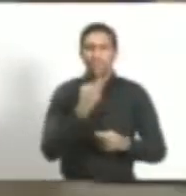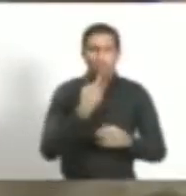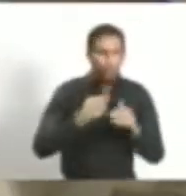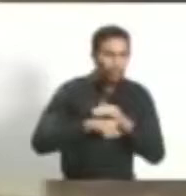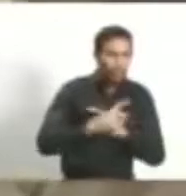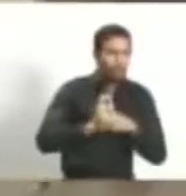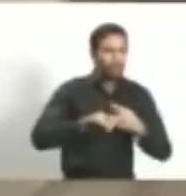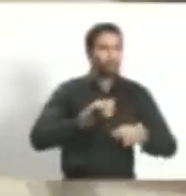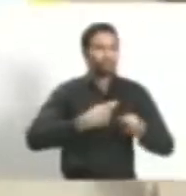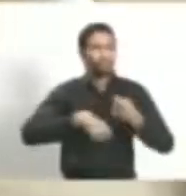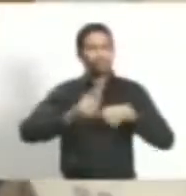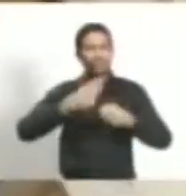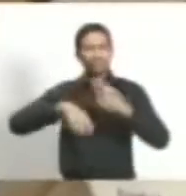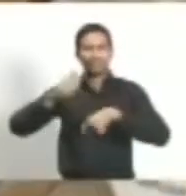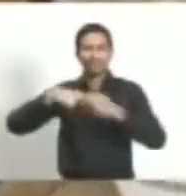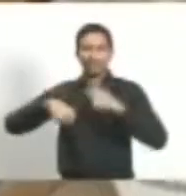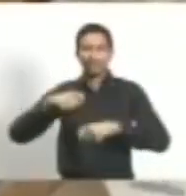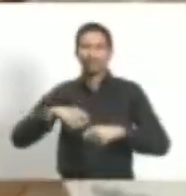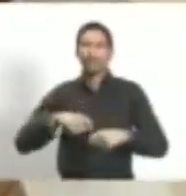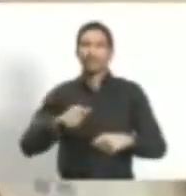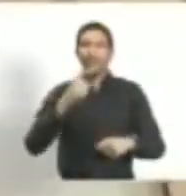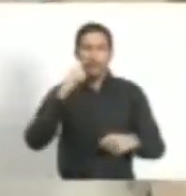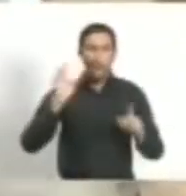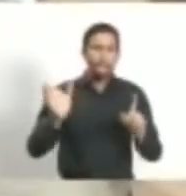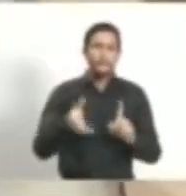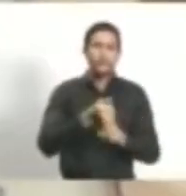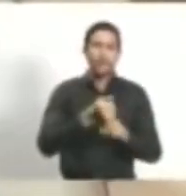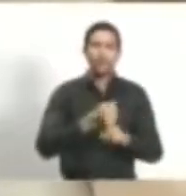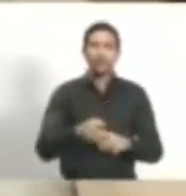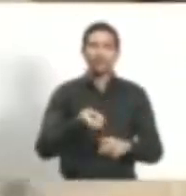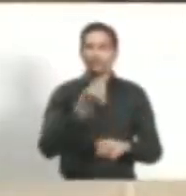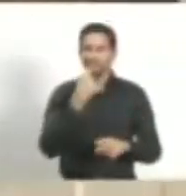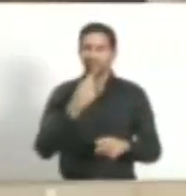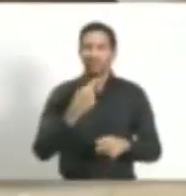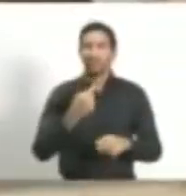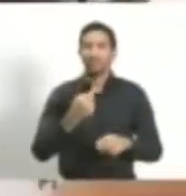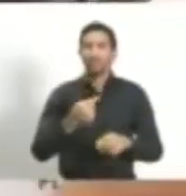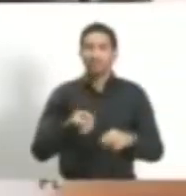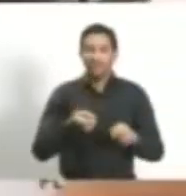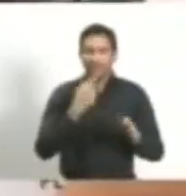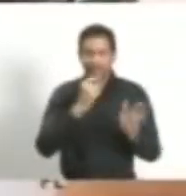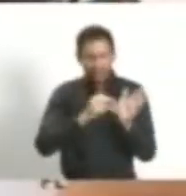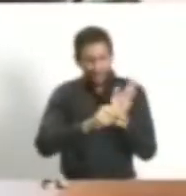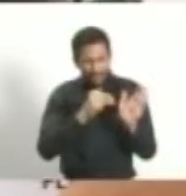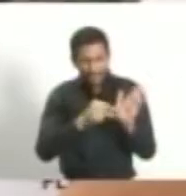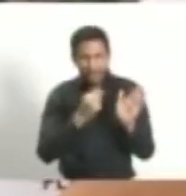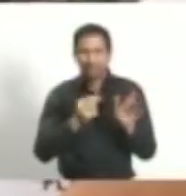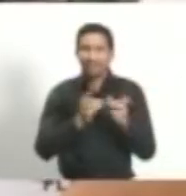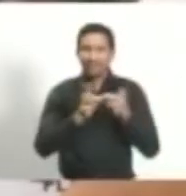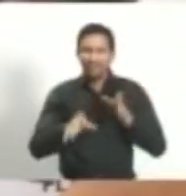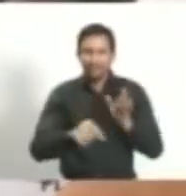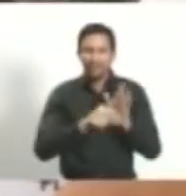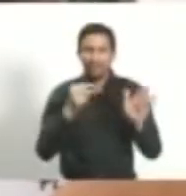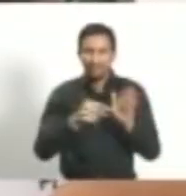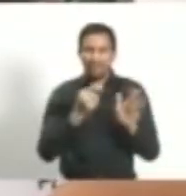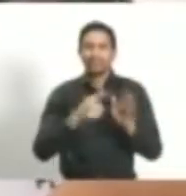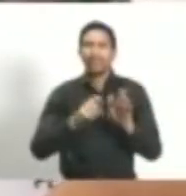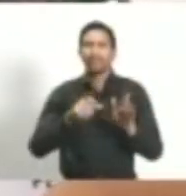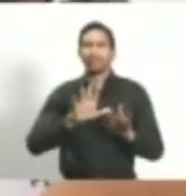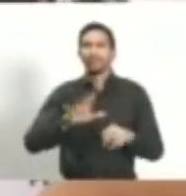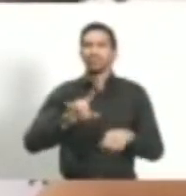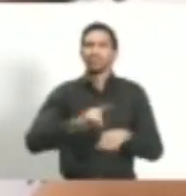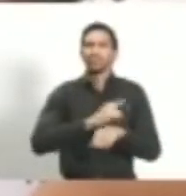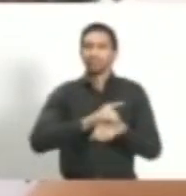allanamiento en el que encontraron los productos farmacéuticos adulterados y de uso institucional. Desde 200 millones de pesos entre